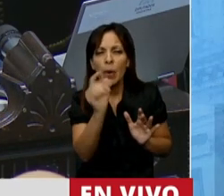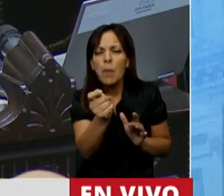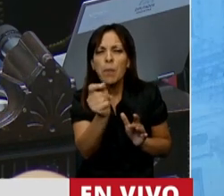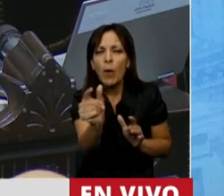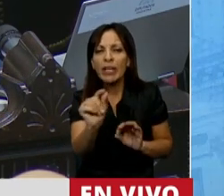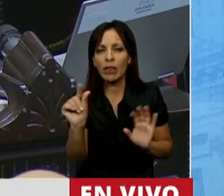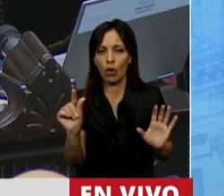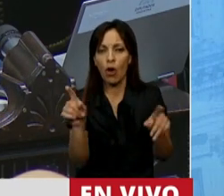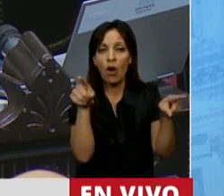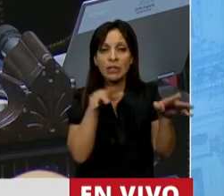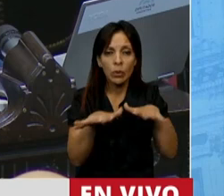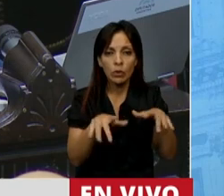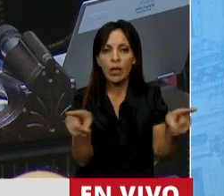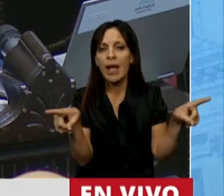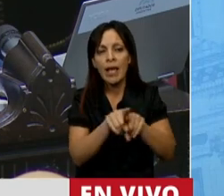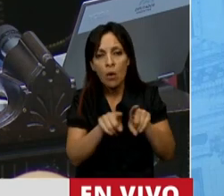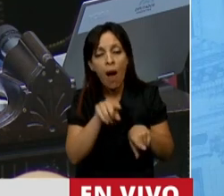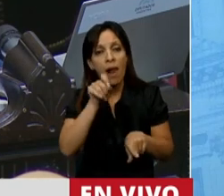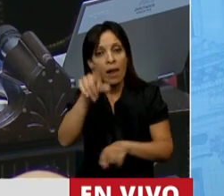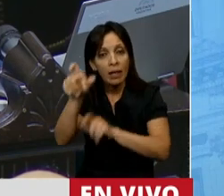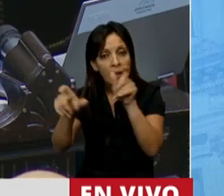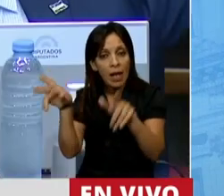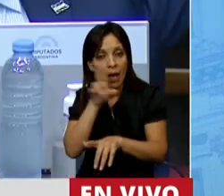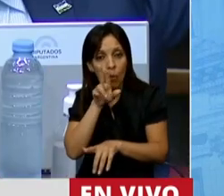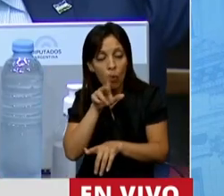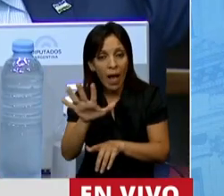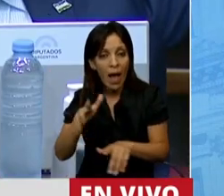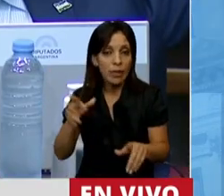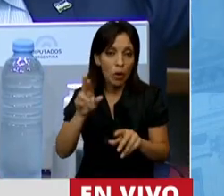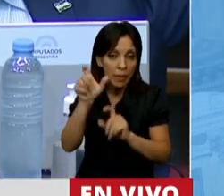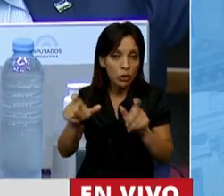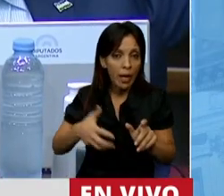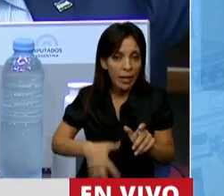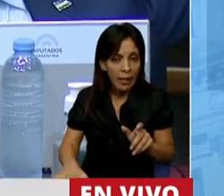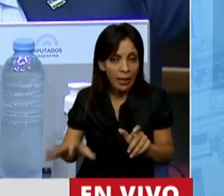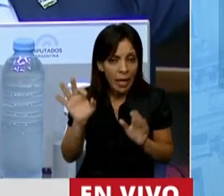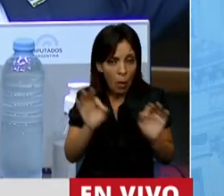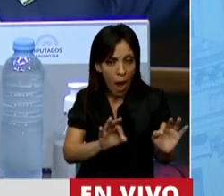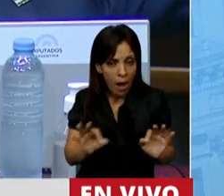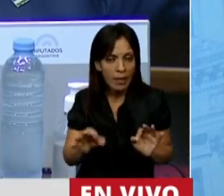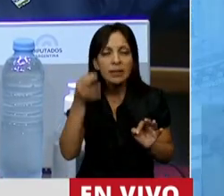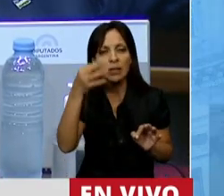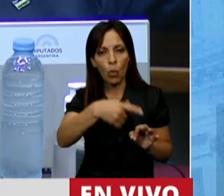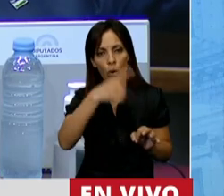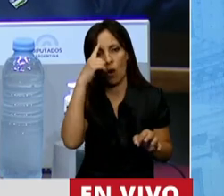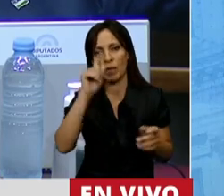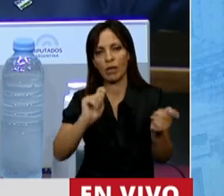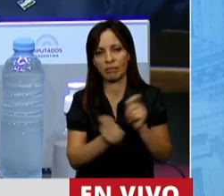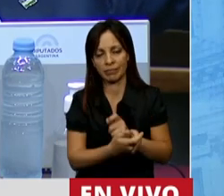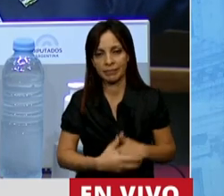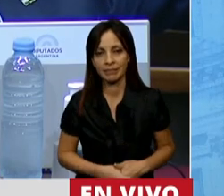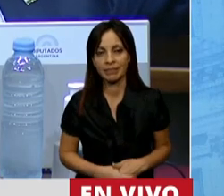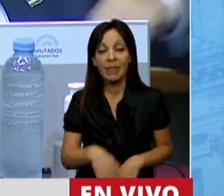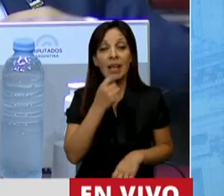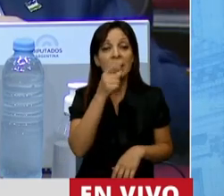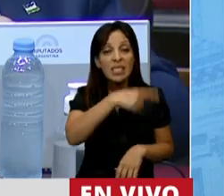que nuestras compañeras acompañan a diario, cambiarían muchas de las cosas que plantearon. Si vieran